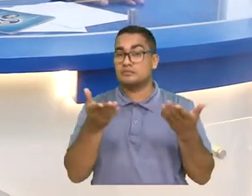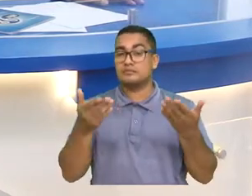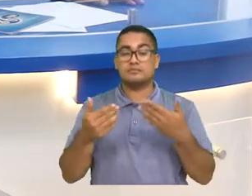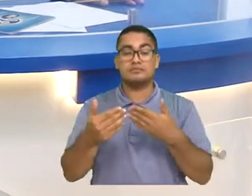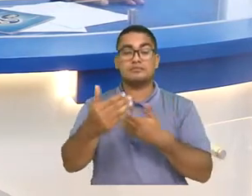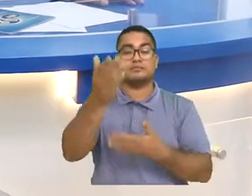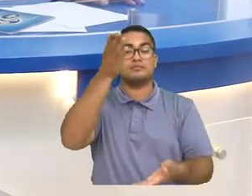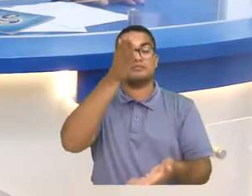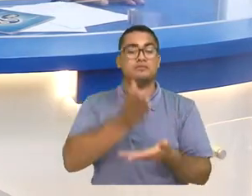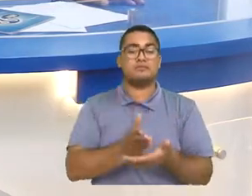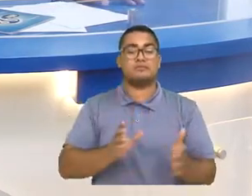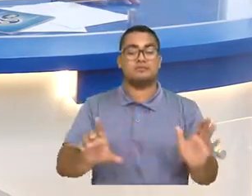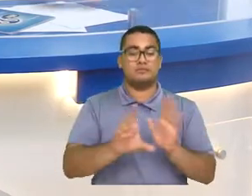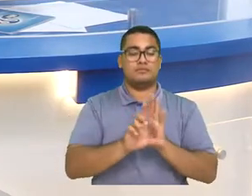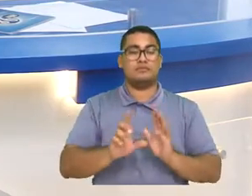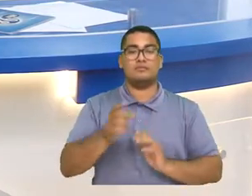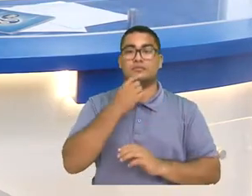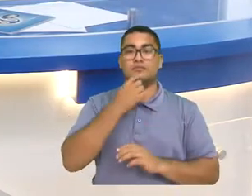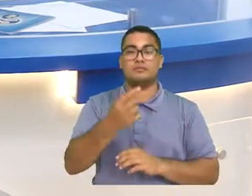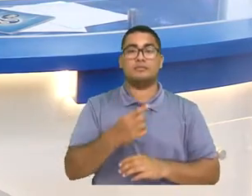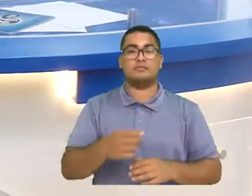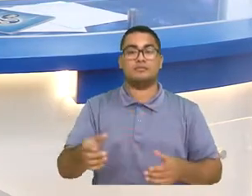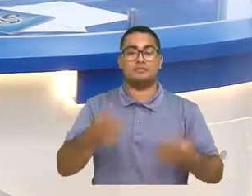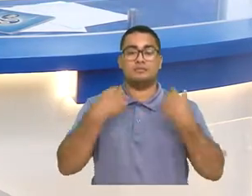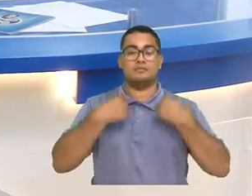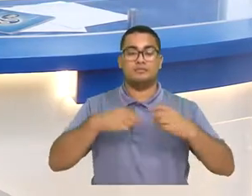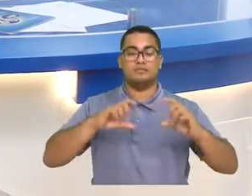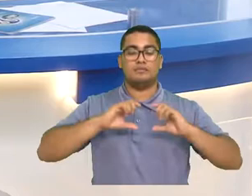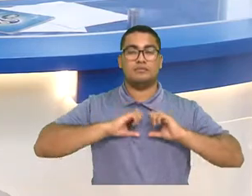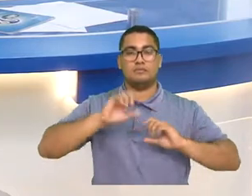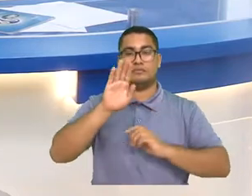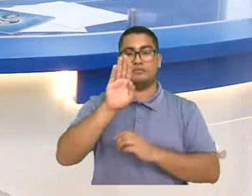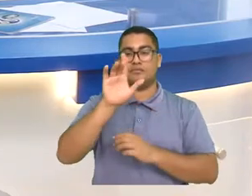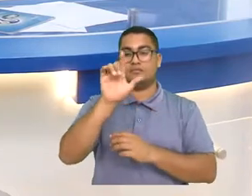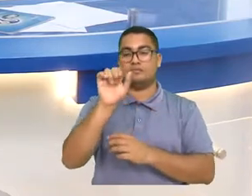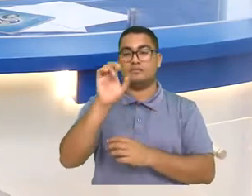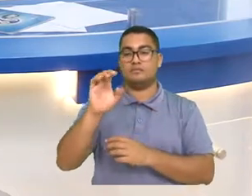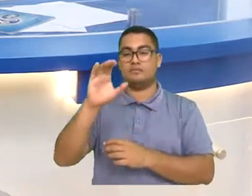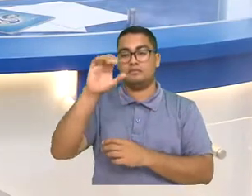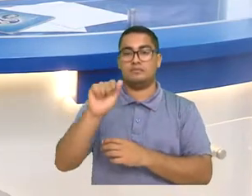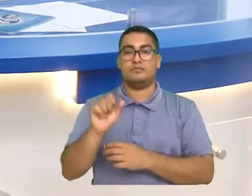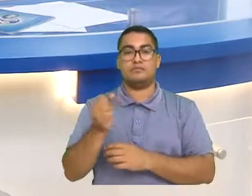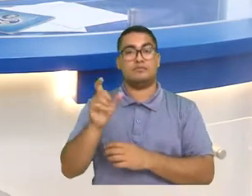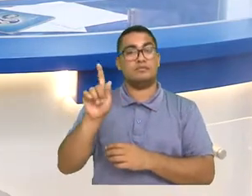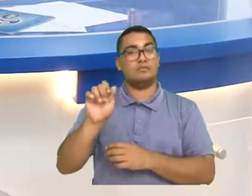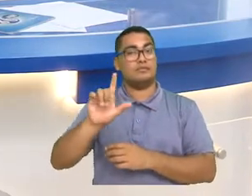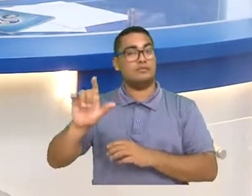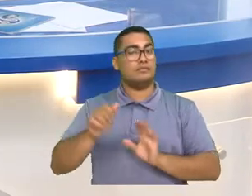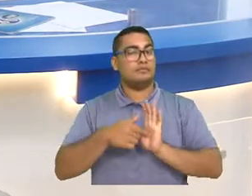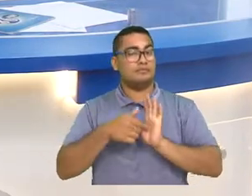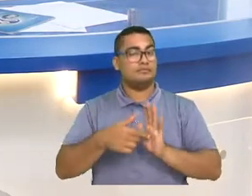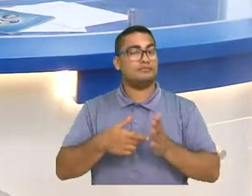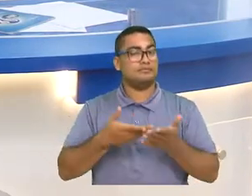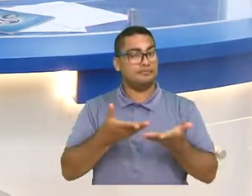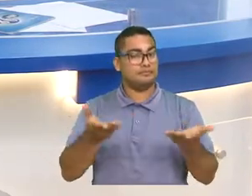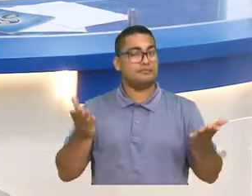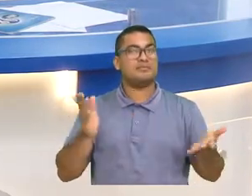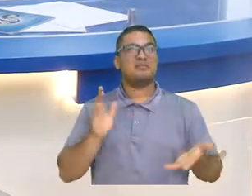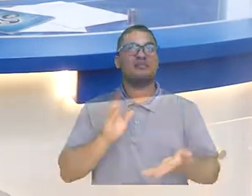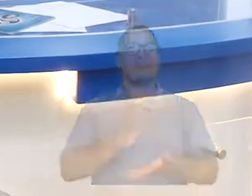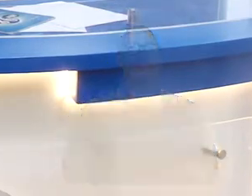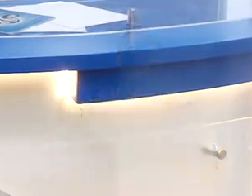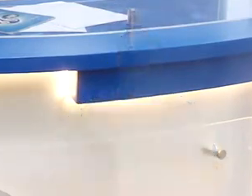al dictamen de la iniciativa de ley creadora de la Orden Blanca Estela Arauz Pineda. El reporte completo se los presentamos a